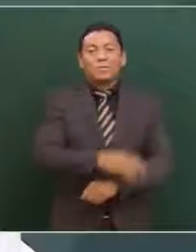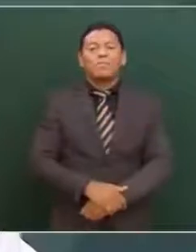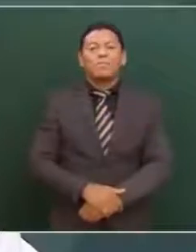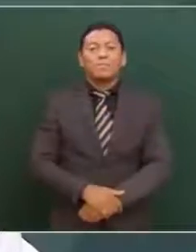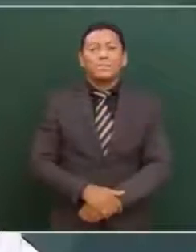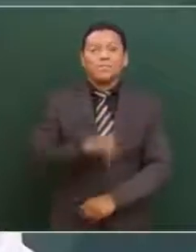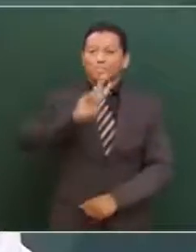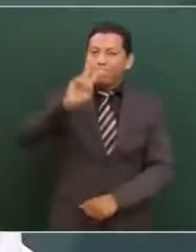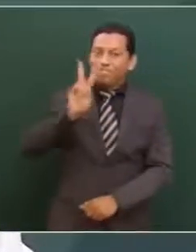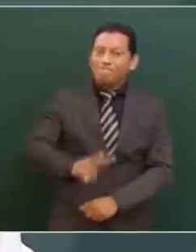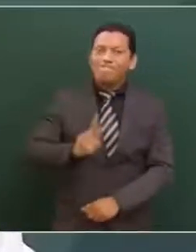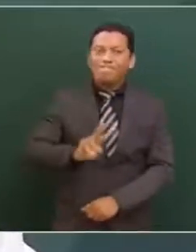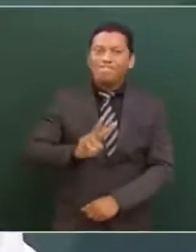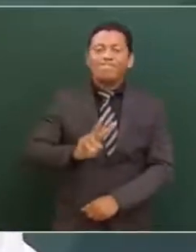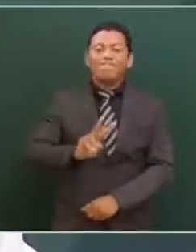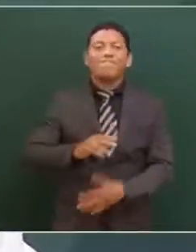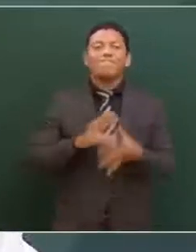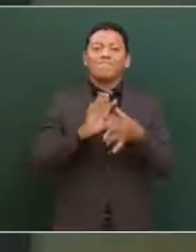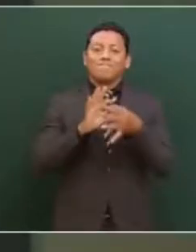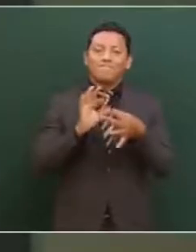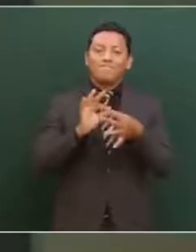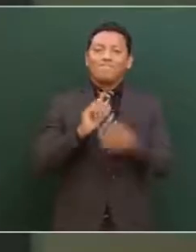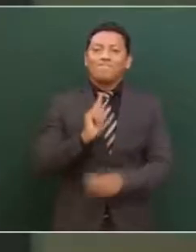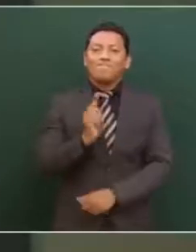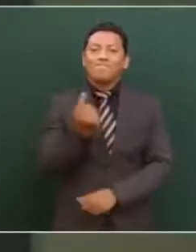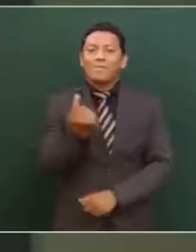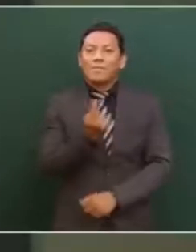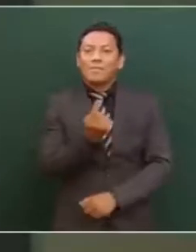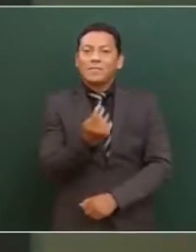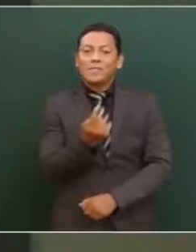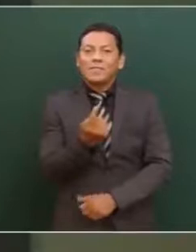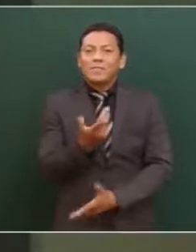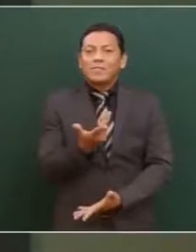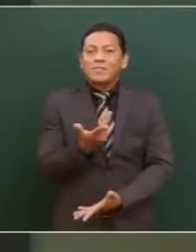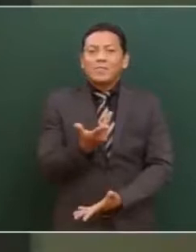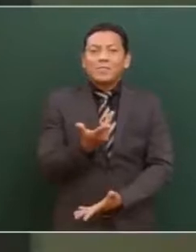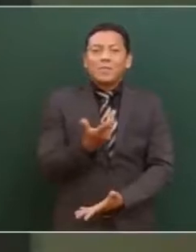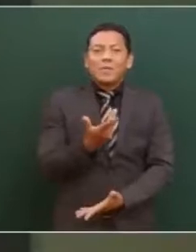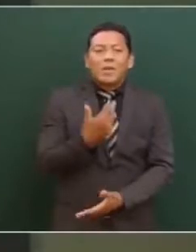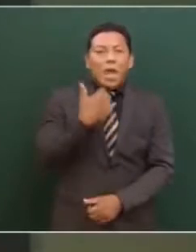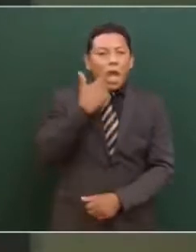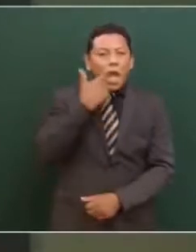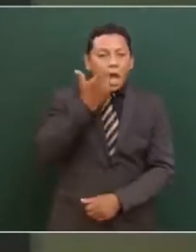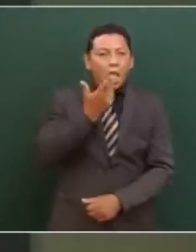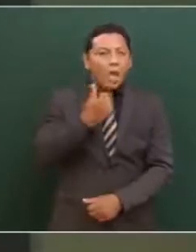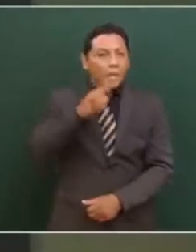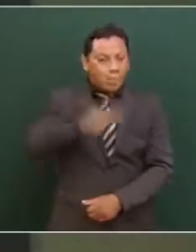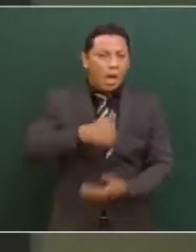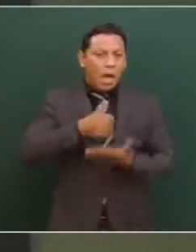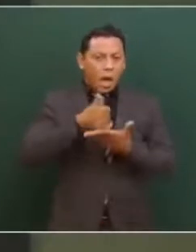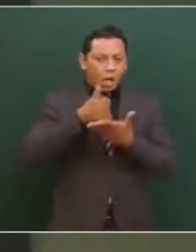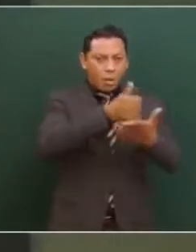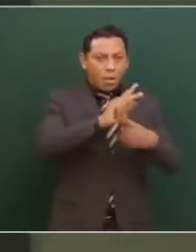La verdad es que si se quisiera ayudar a Cuba,